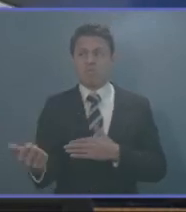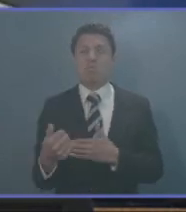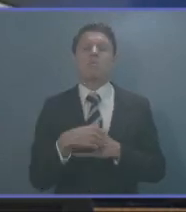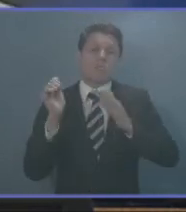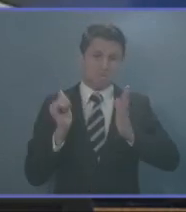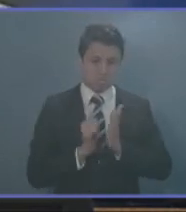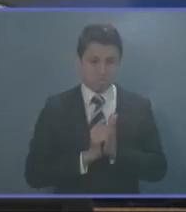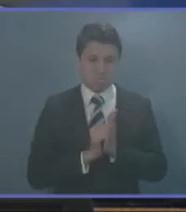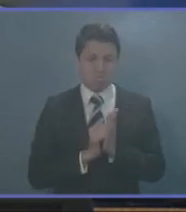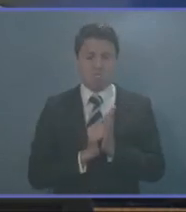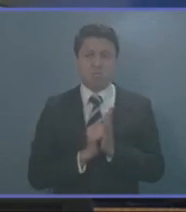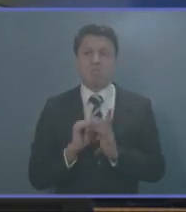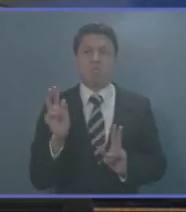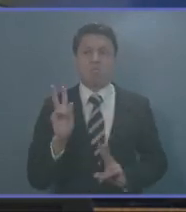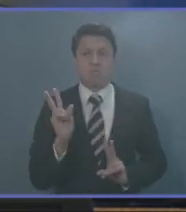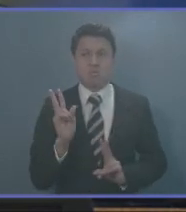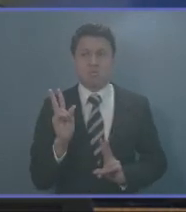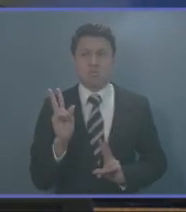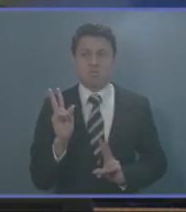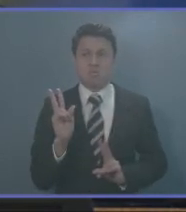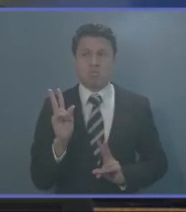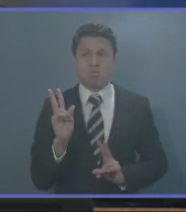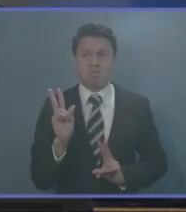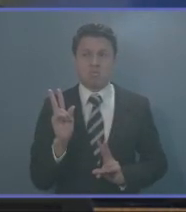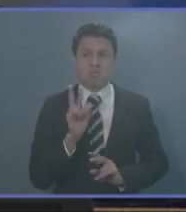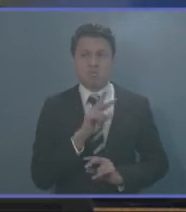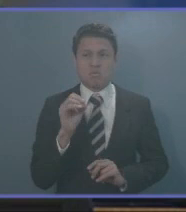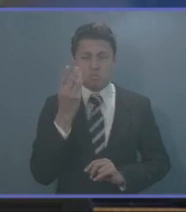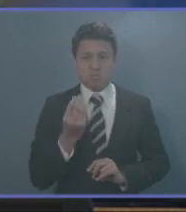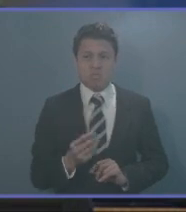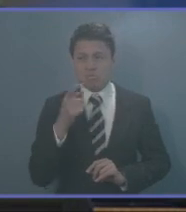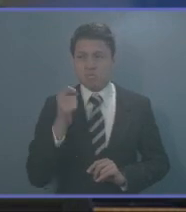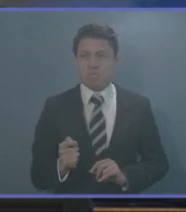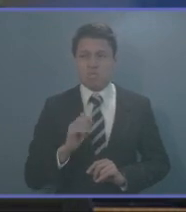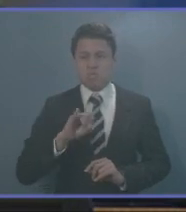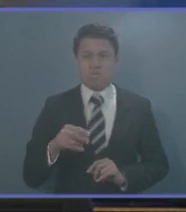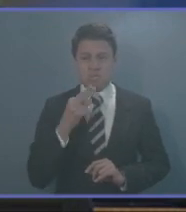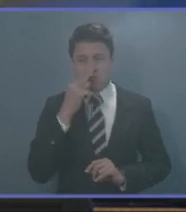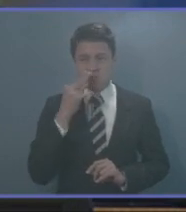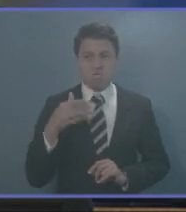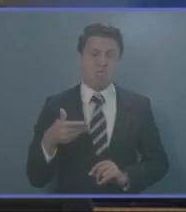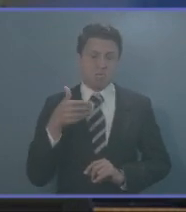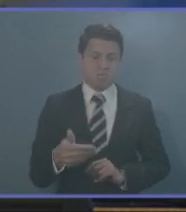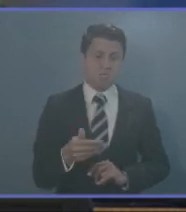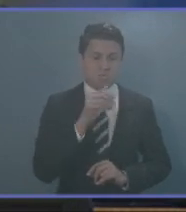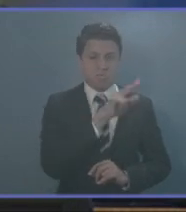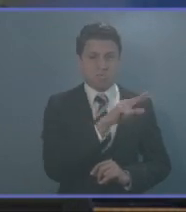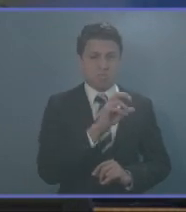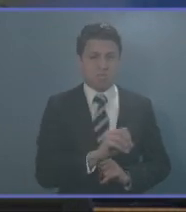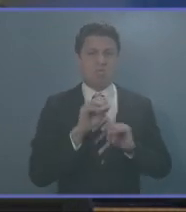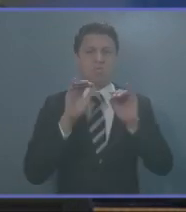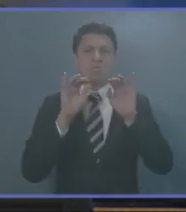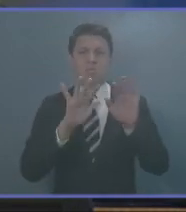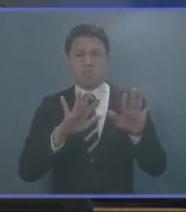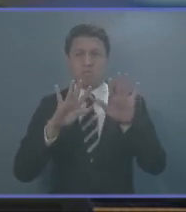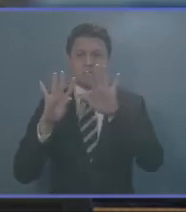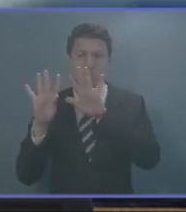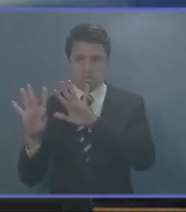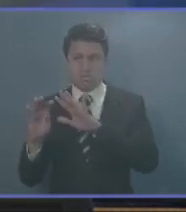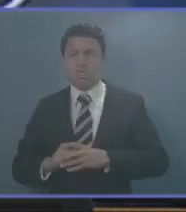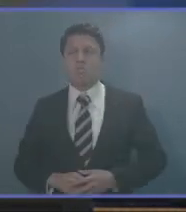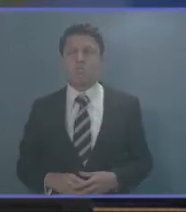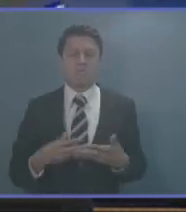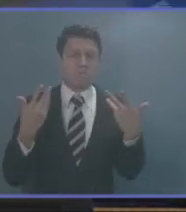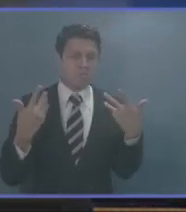del Palacio Legislativo San Salvador a los 20 días del mes de junio del año